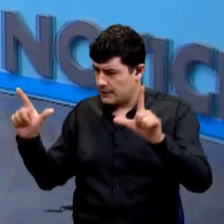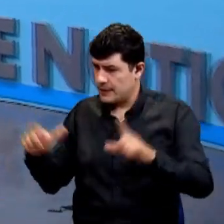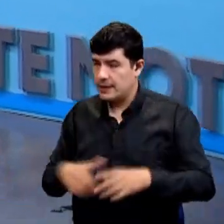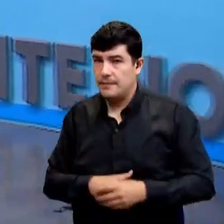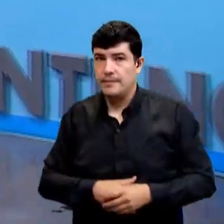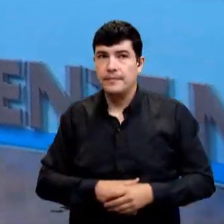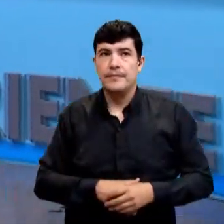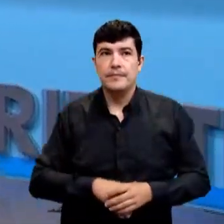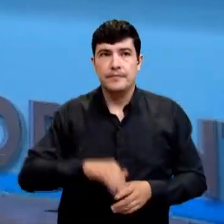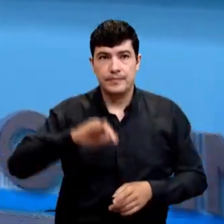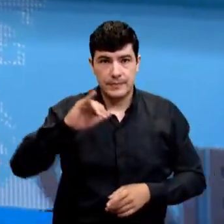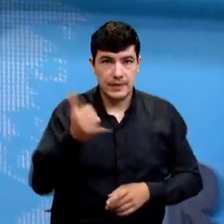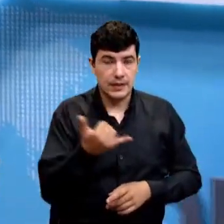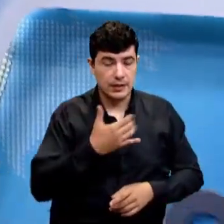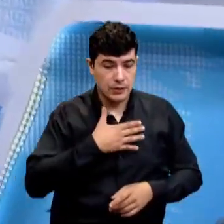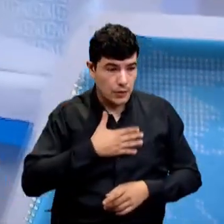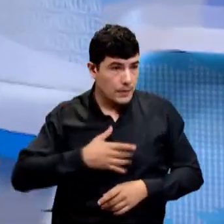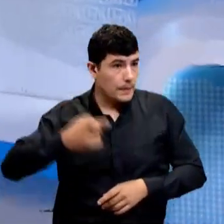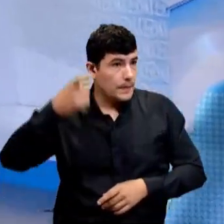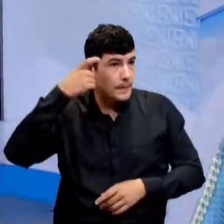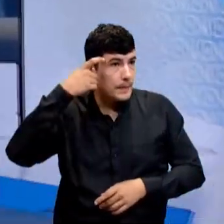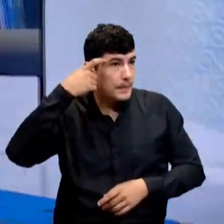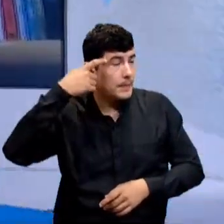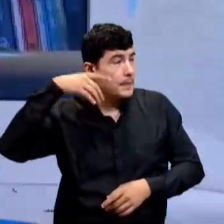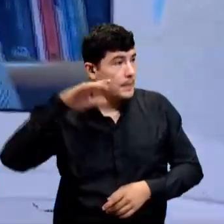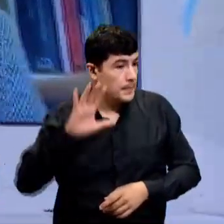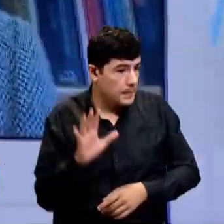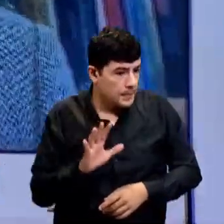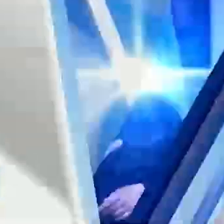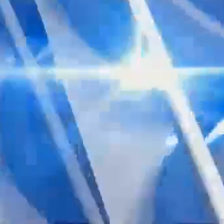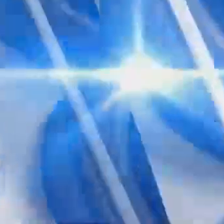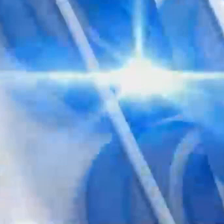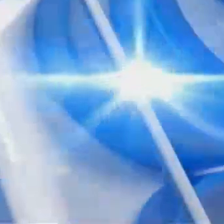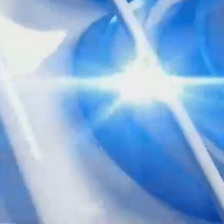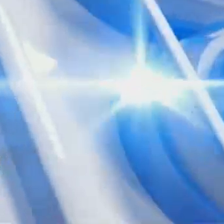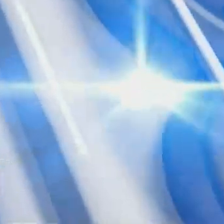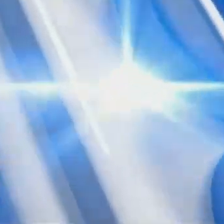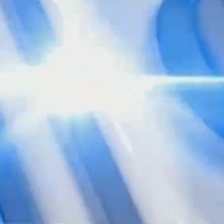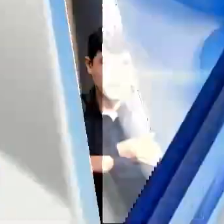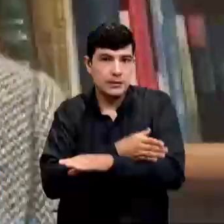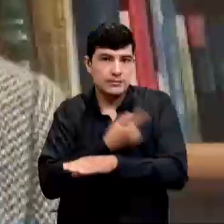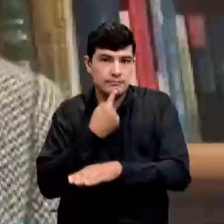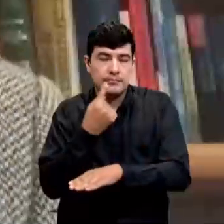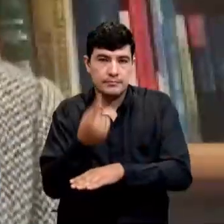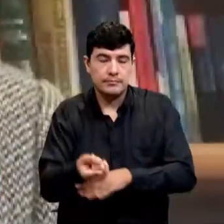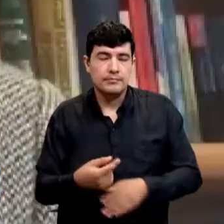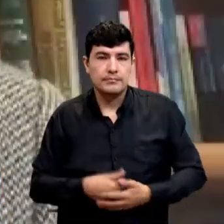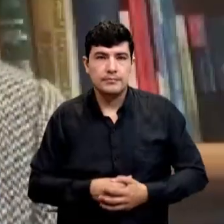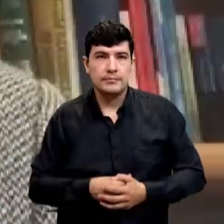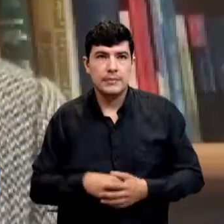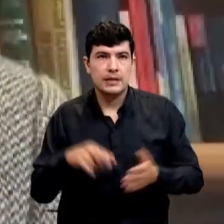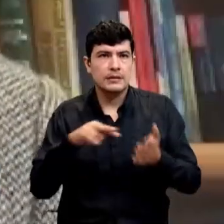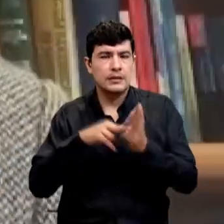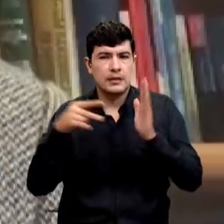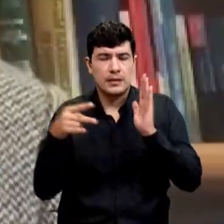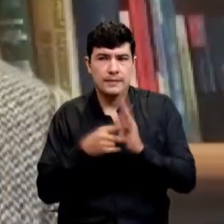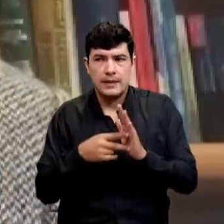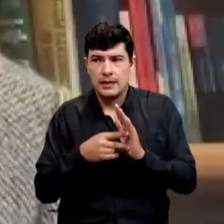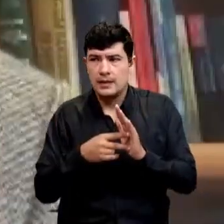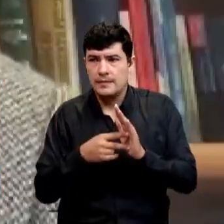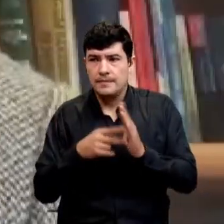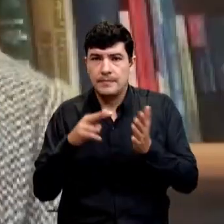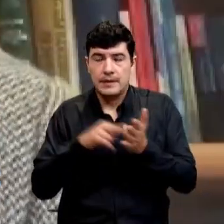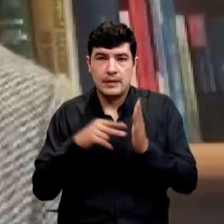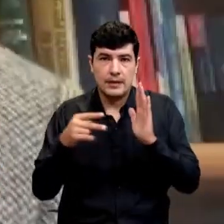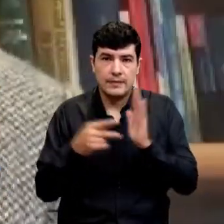Sí, yo pensaría que la razón de ser es la que les acabo de decir. Esto no es una forma para salirle